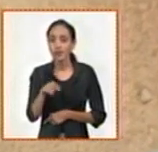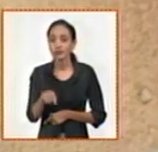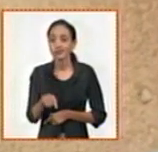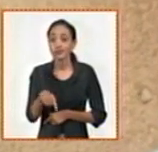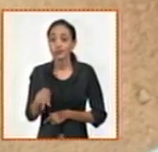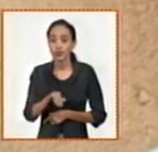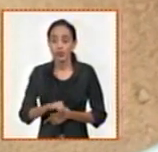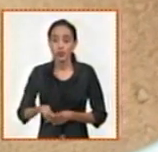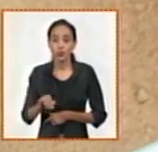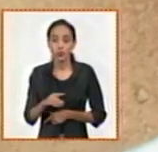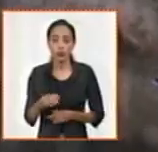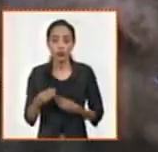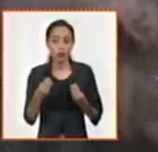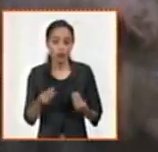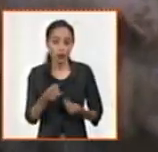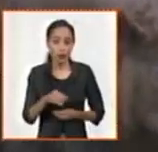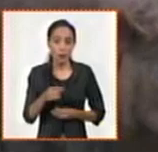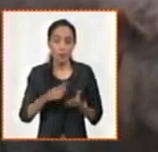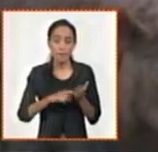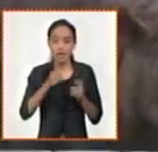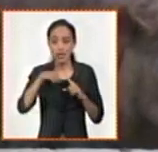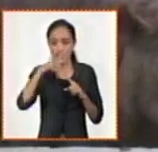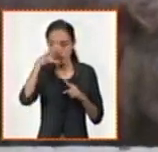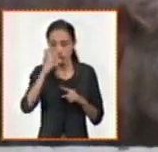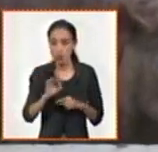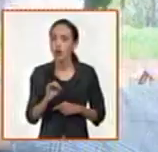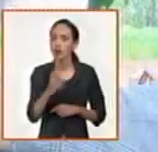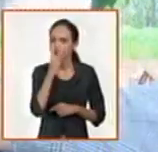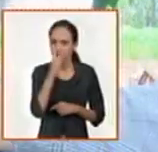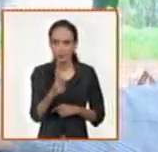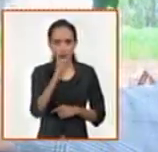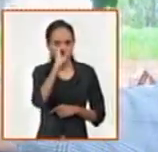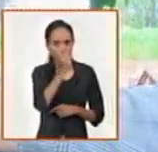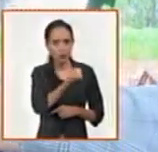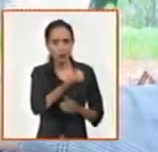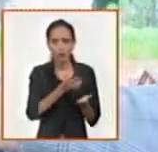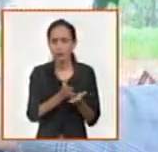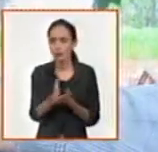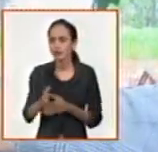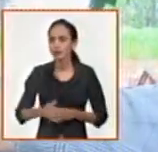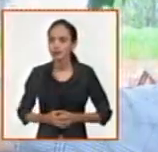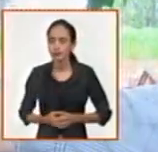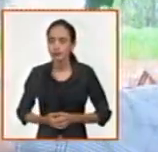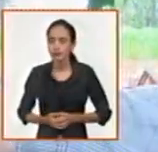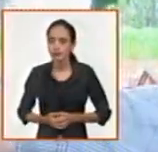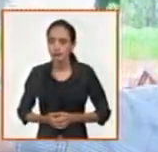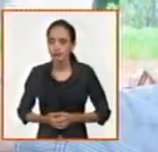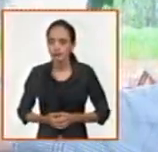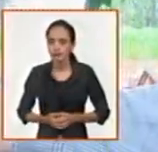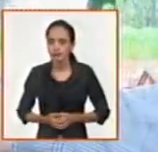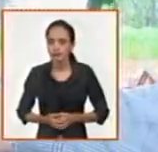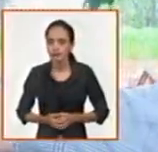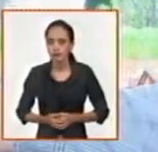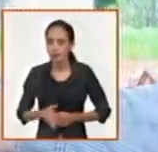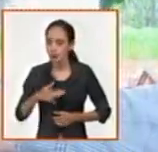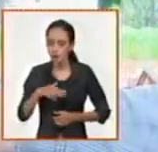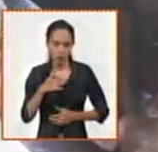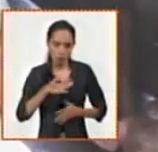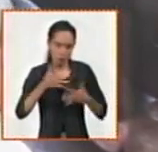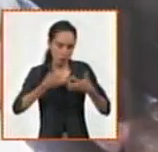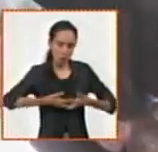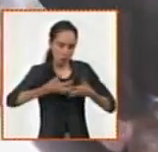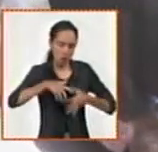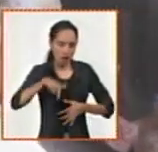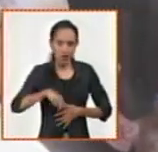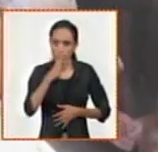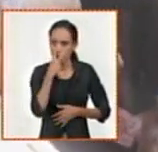sin asignación estatal de pienso, ha seguido criando cerdos. No he dejado de criar cerdos por mi cuenta, con mis producciones